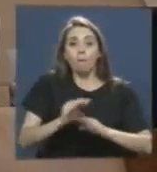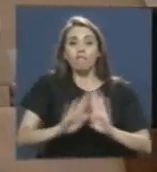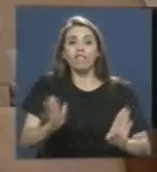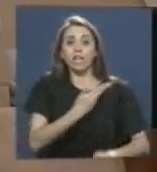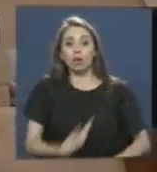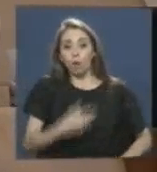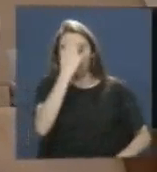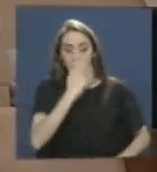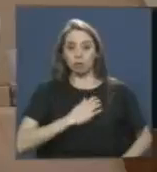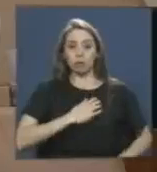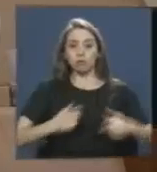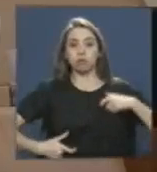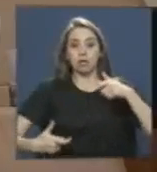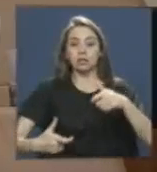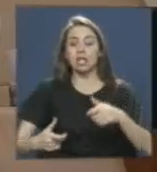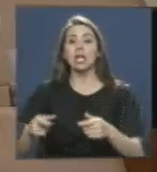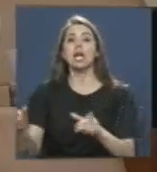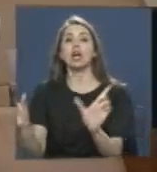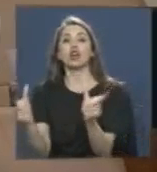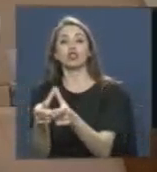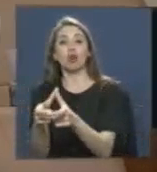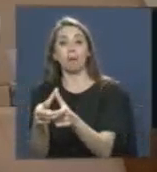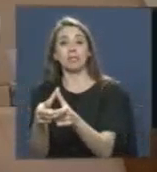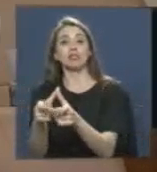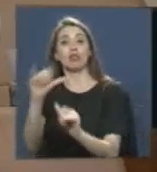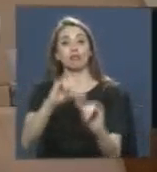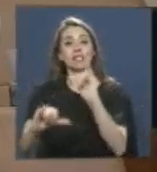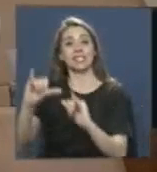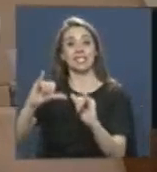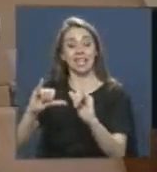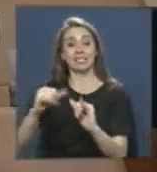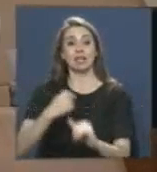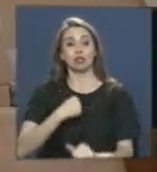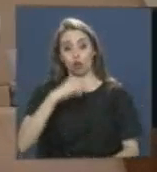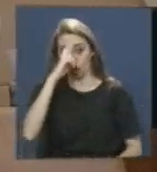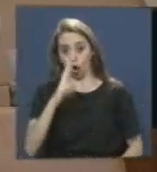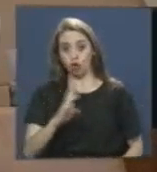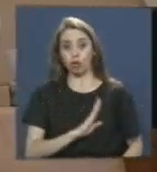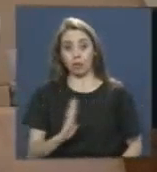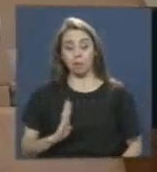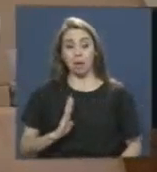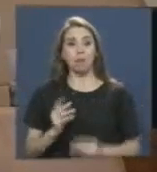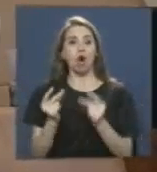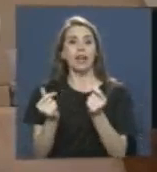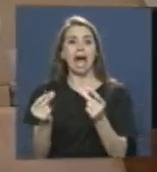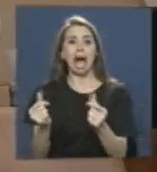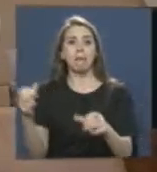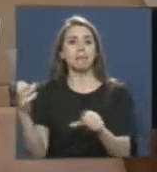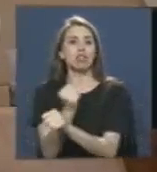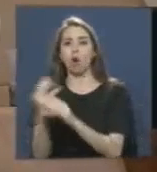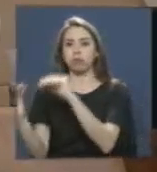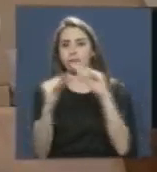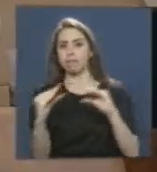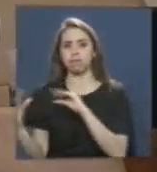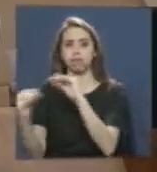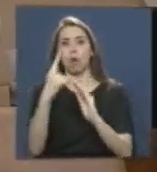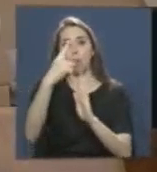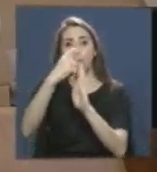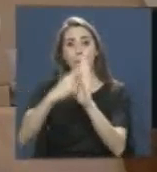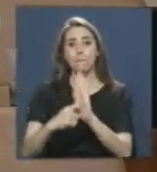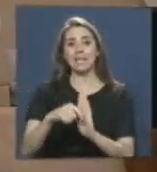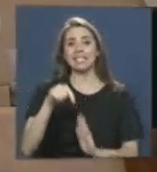tuvo una tramitación muy a la rápida en la Comisión de Ciencia que tengo el honor de integrar. Solo un mes, en